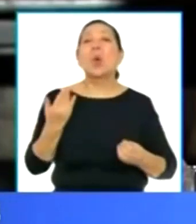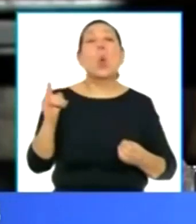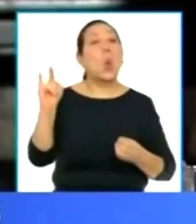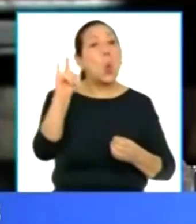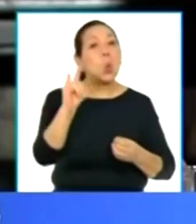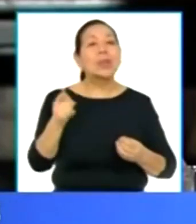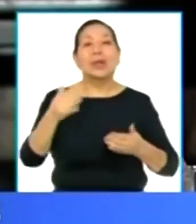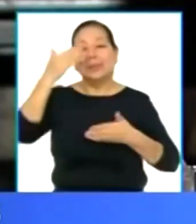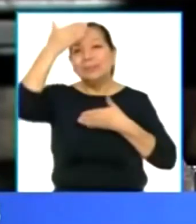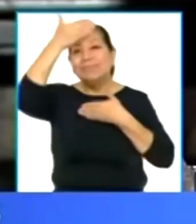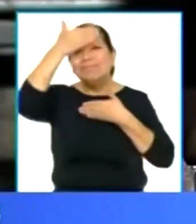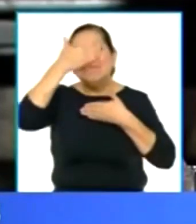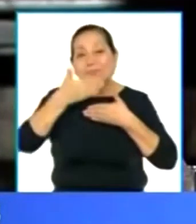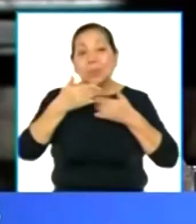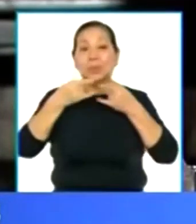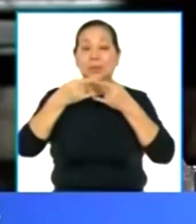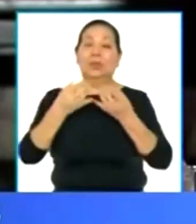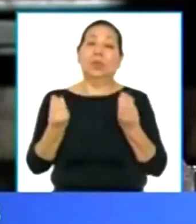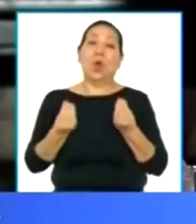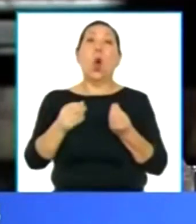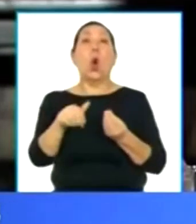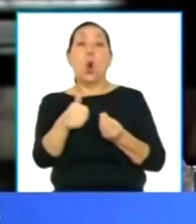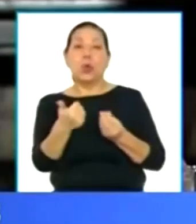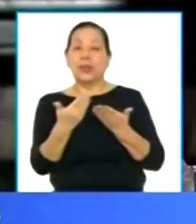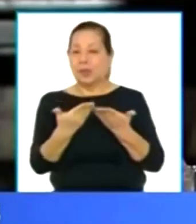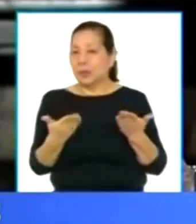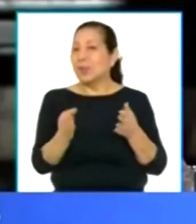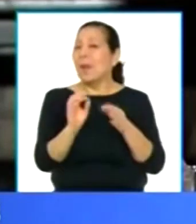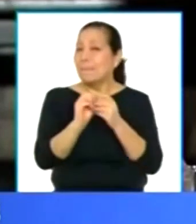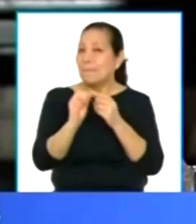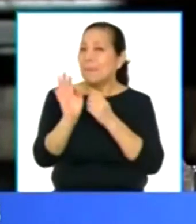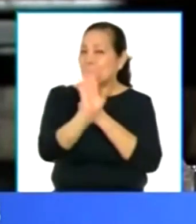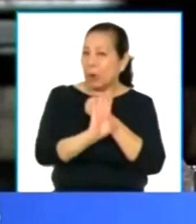utilizar el protector facial, entre otros elementos de protección.